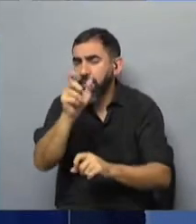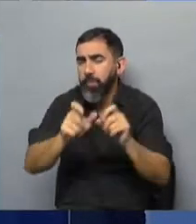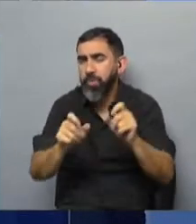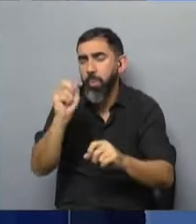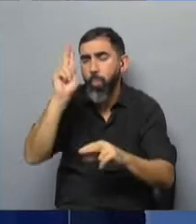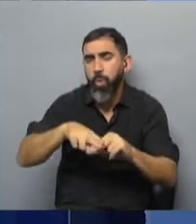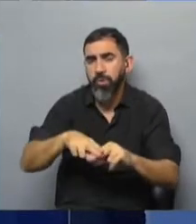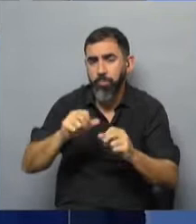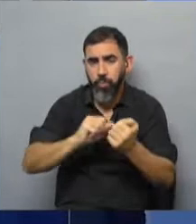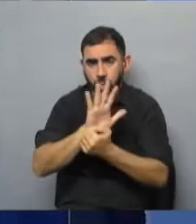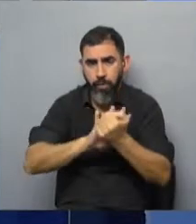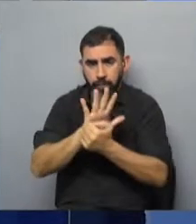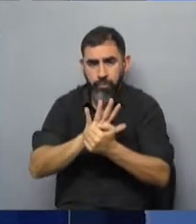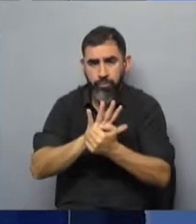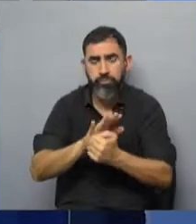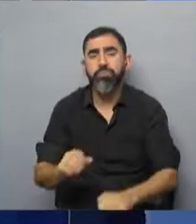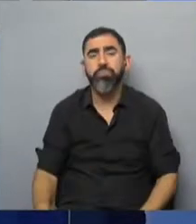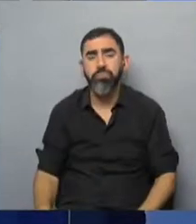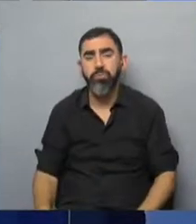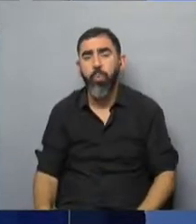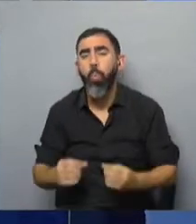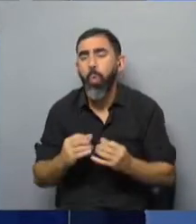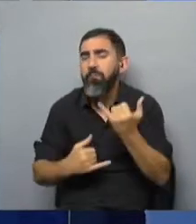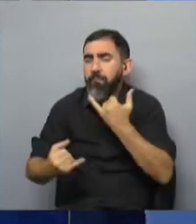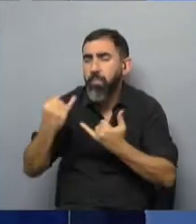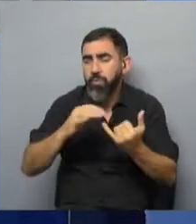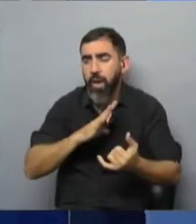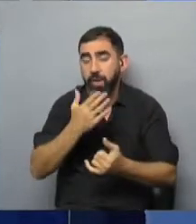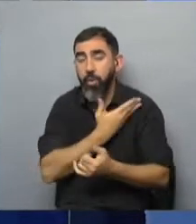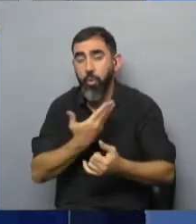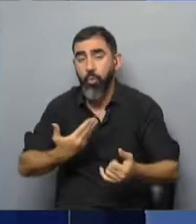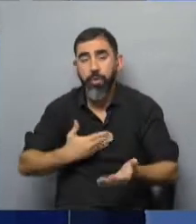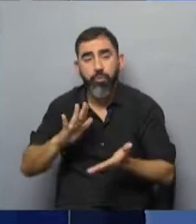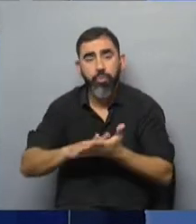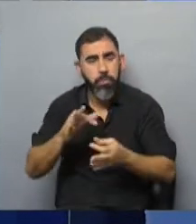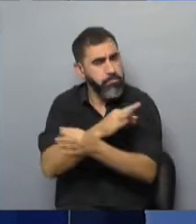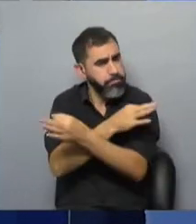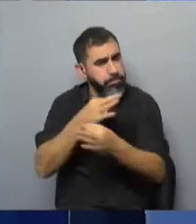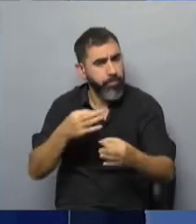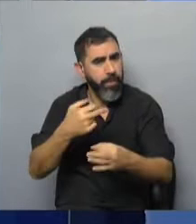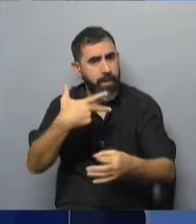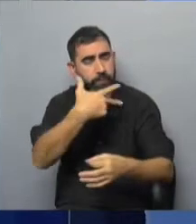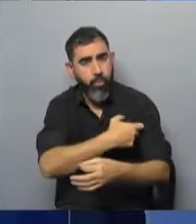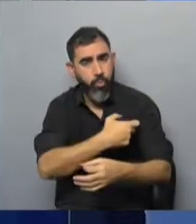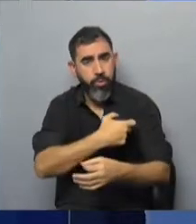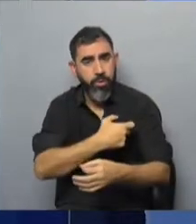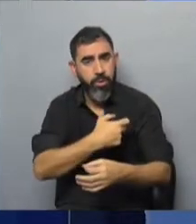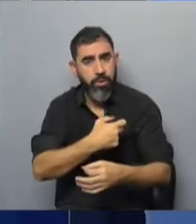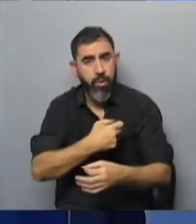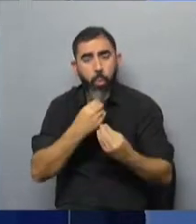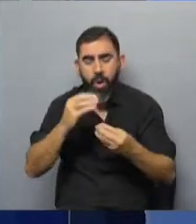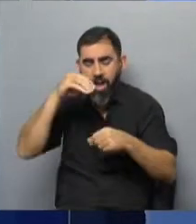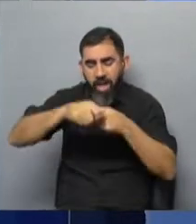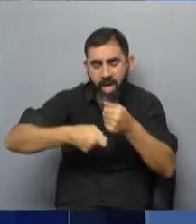COVID, cuántos con COVID. ¿Cuál es la información que cuenta el Poder Ejecutivo sobre la efectividad de las vacunas, sobre la